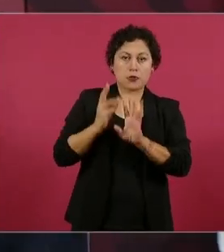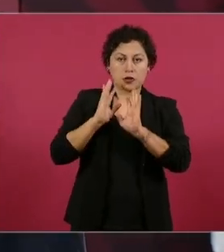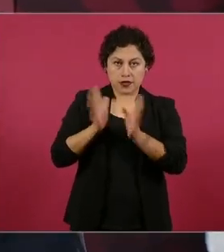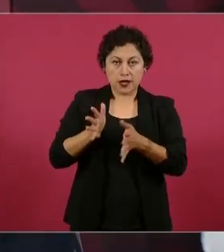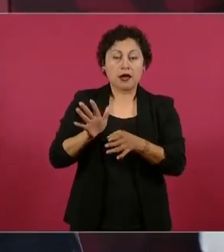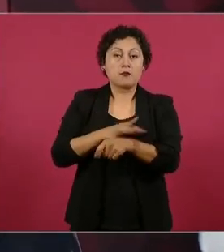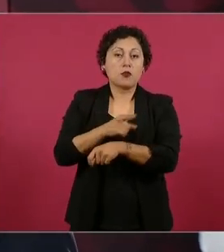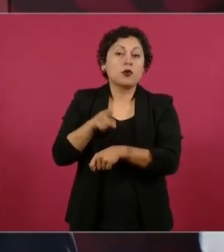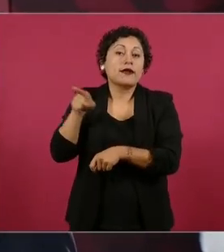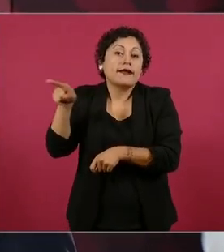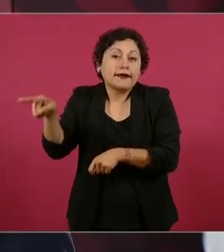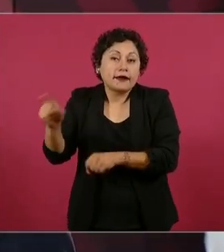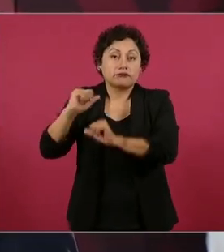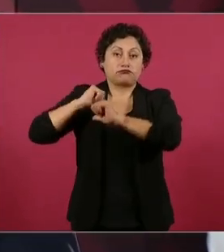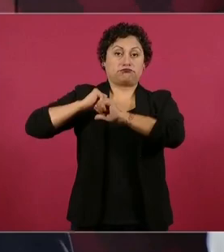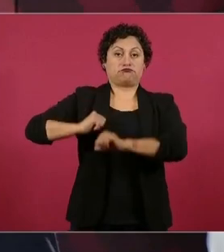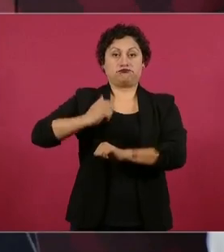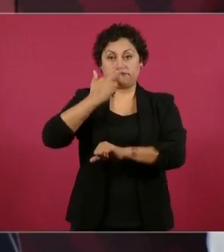revisando obras